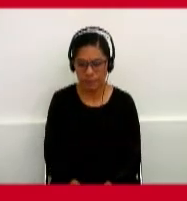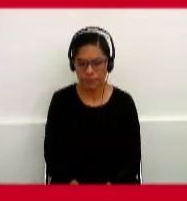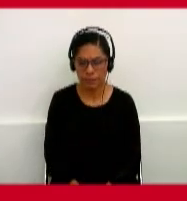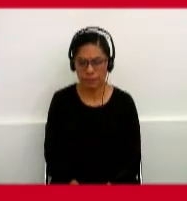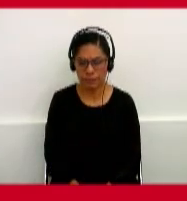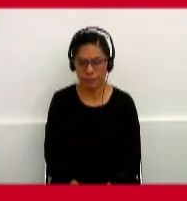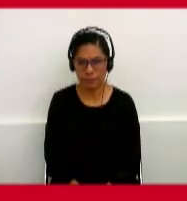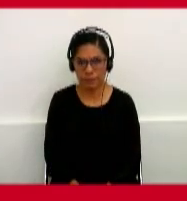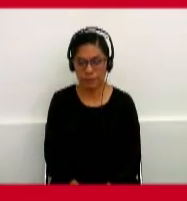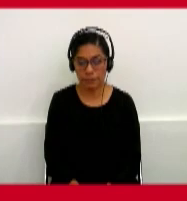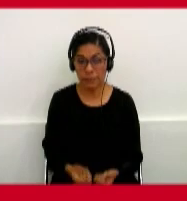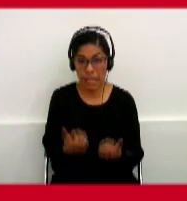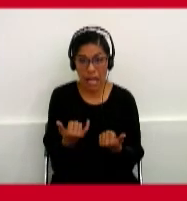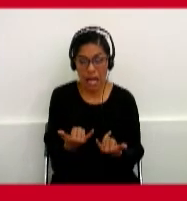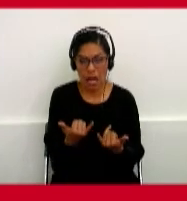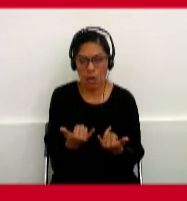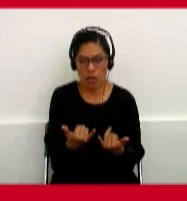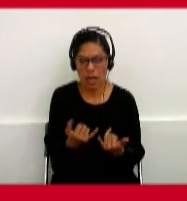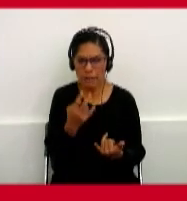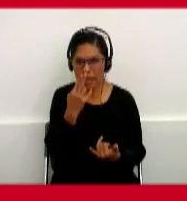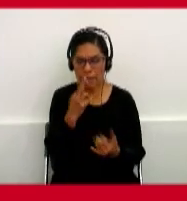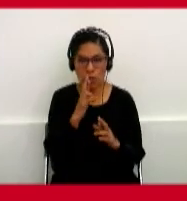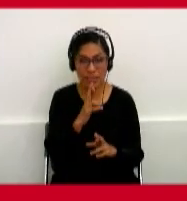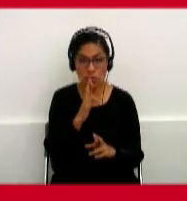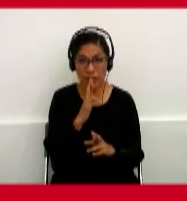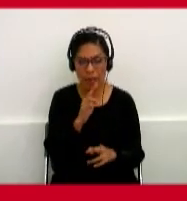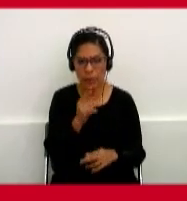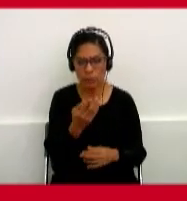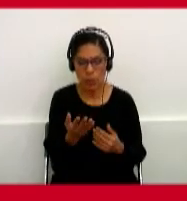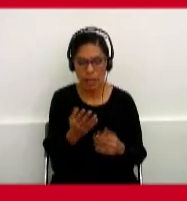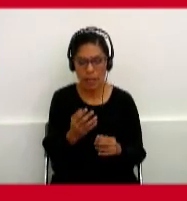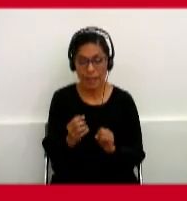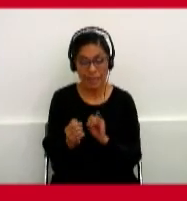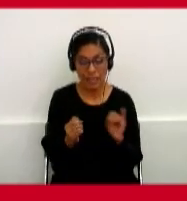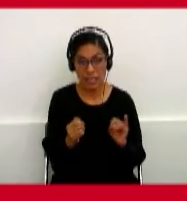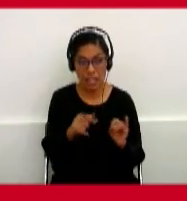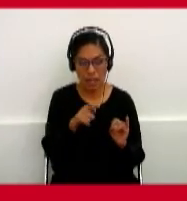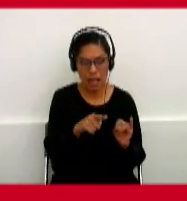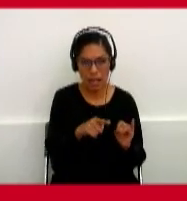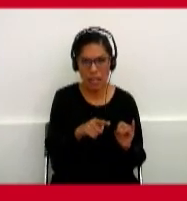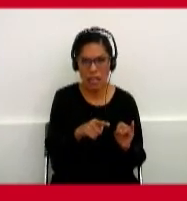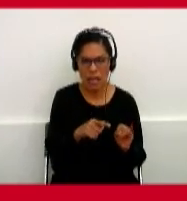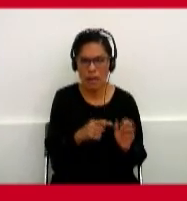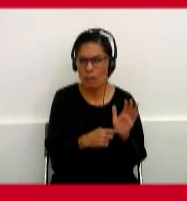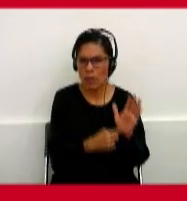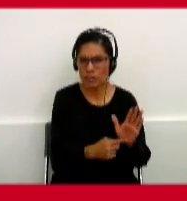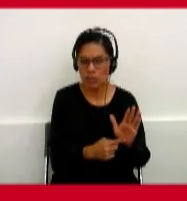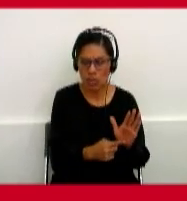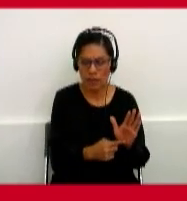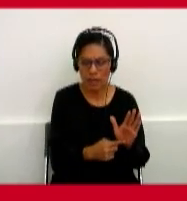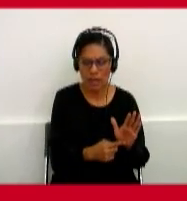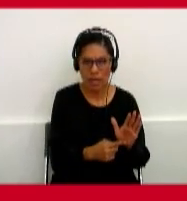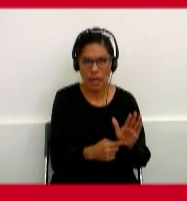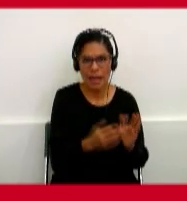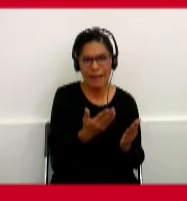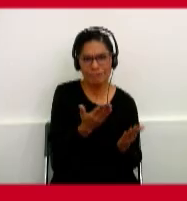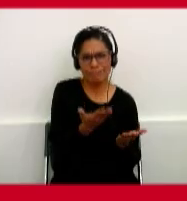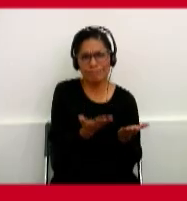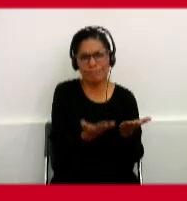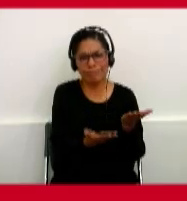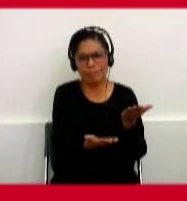Bueno, en este caso ya voy a hablar de los resultados. En este caso, a la izquierda muestro el método de equilibrio límite, ¿no? Donde hemos